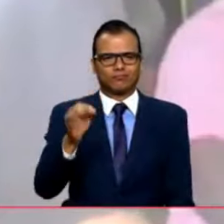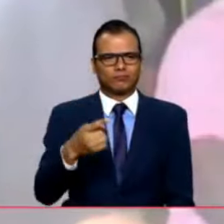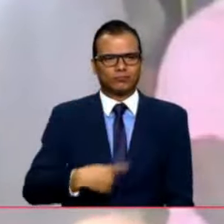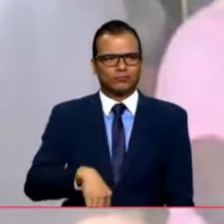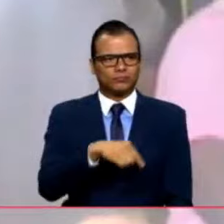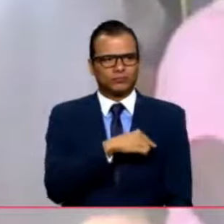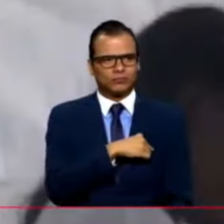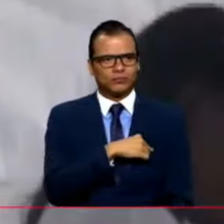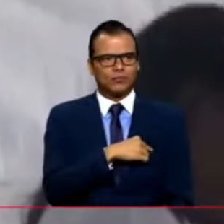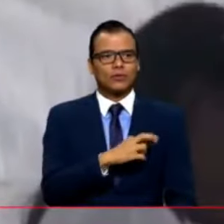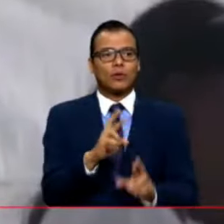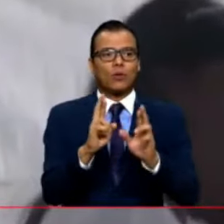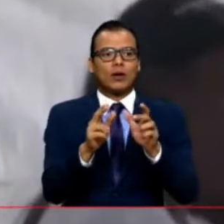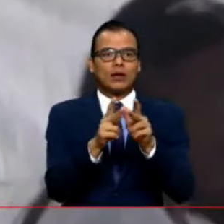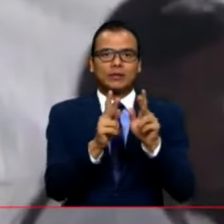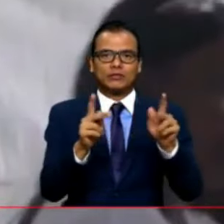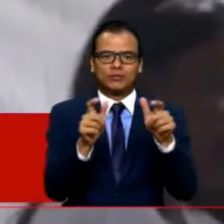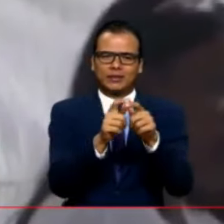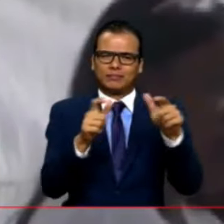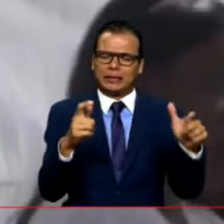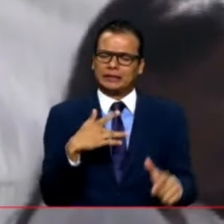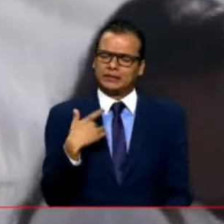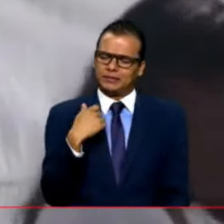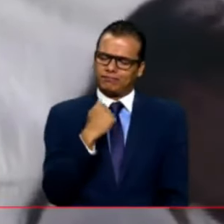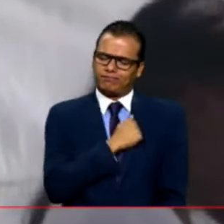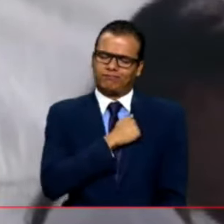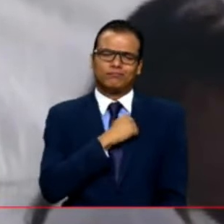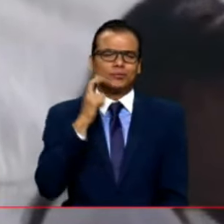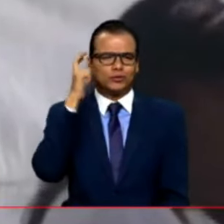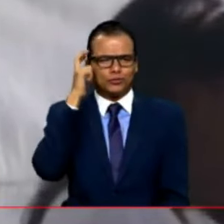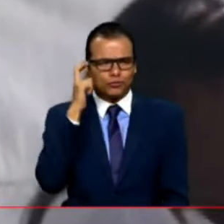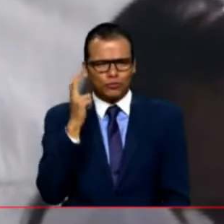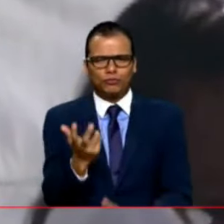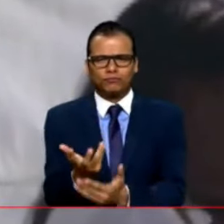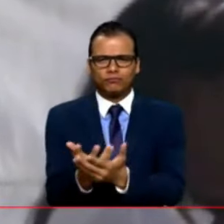Recuperaremos el amor en nuestras familias y en nuestras comunidades.